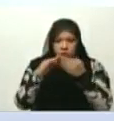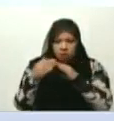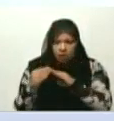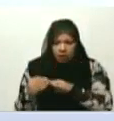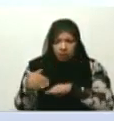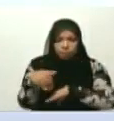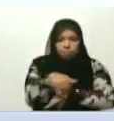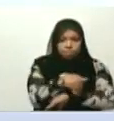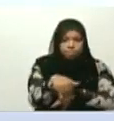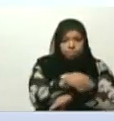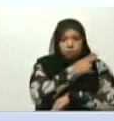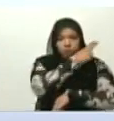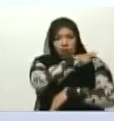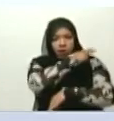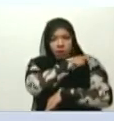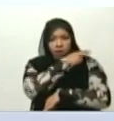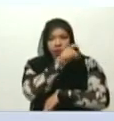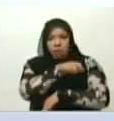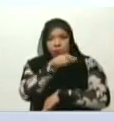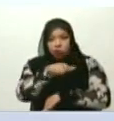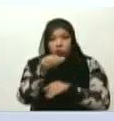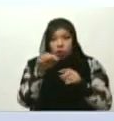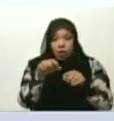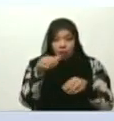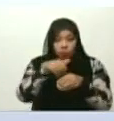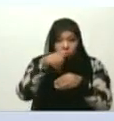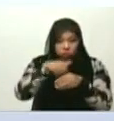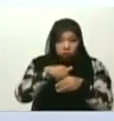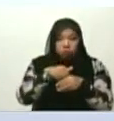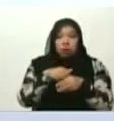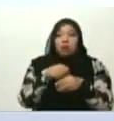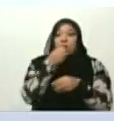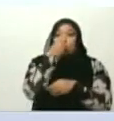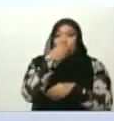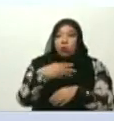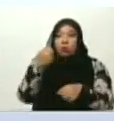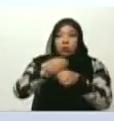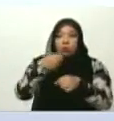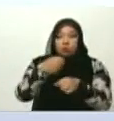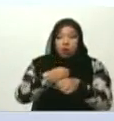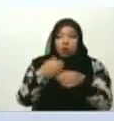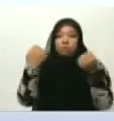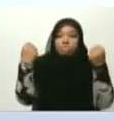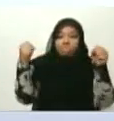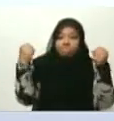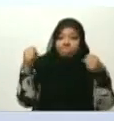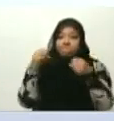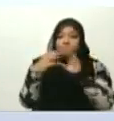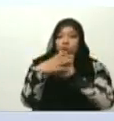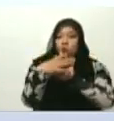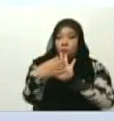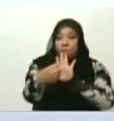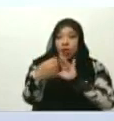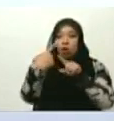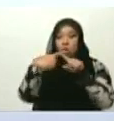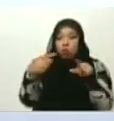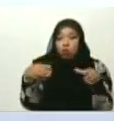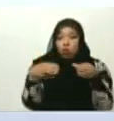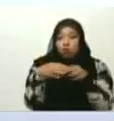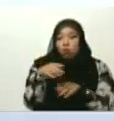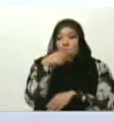fue extraordinario. Una jornada ejemplarizante